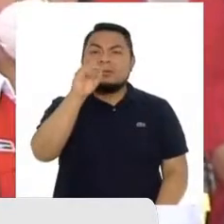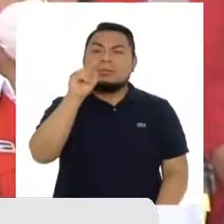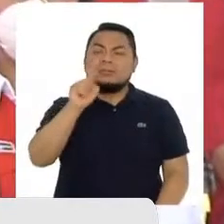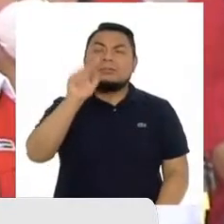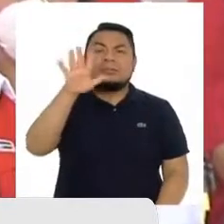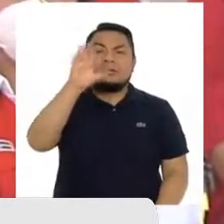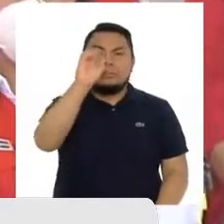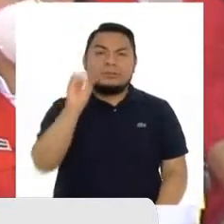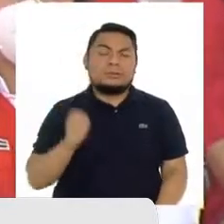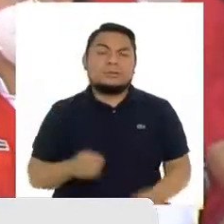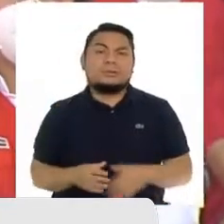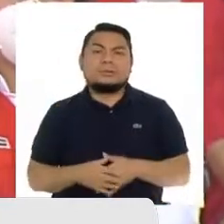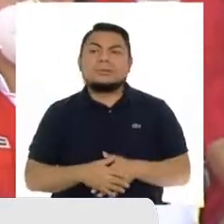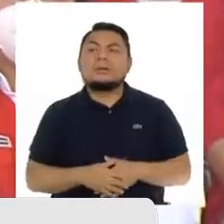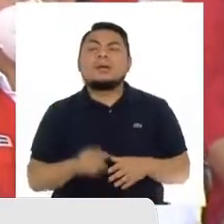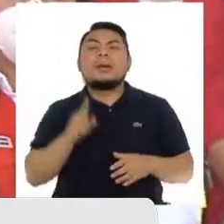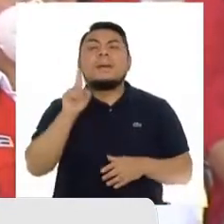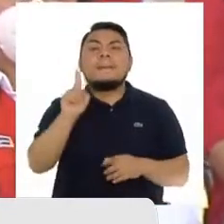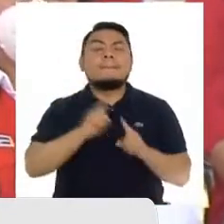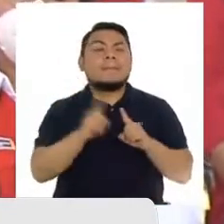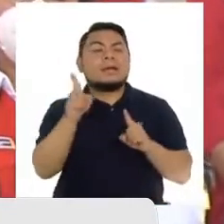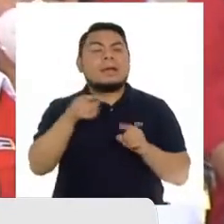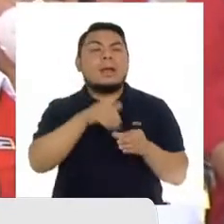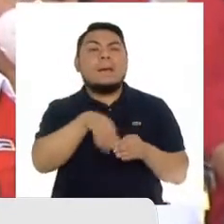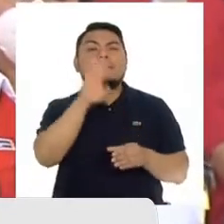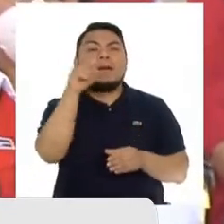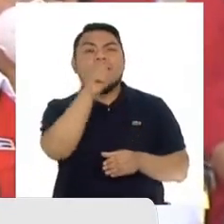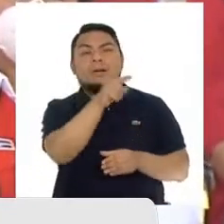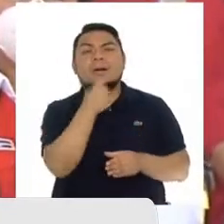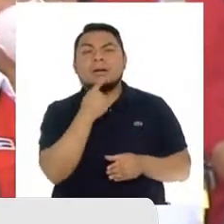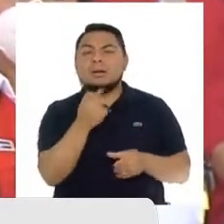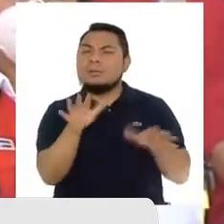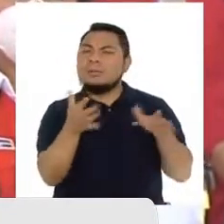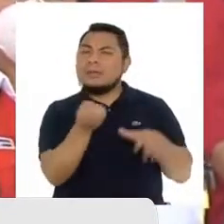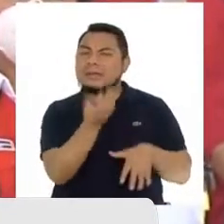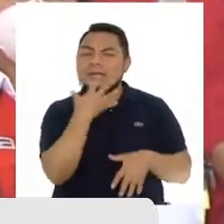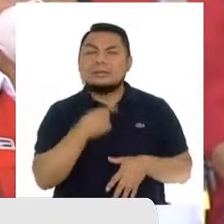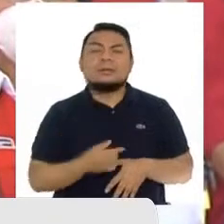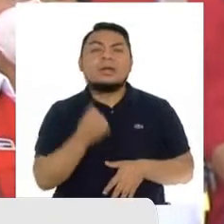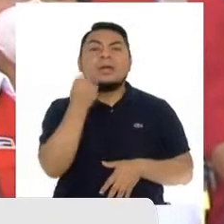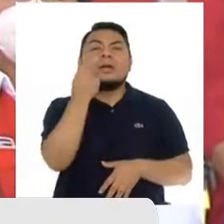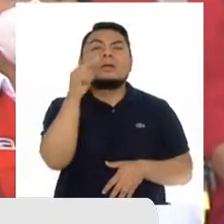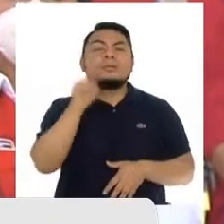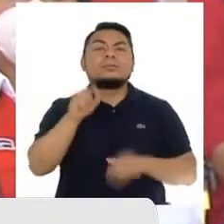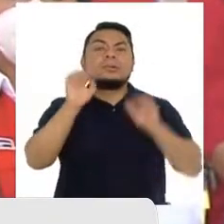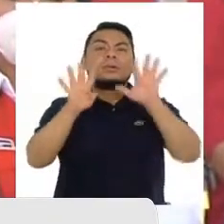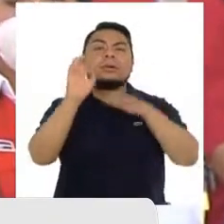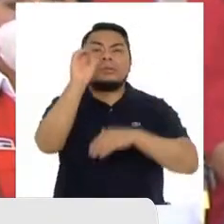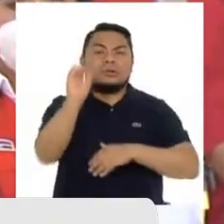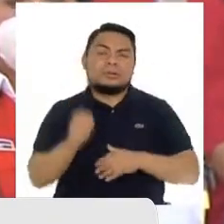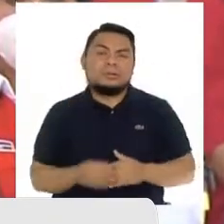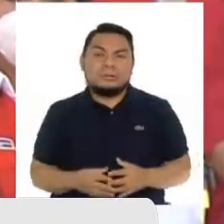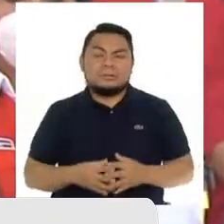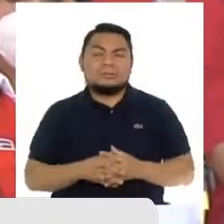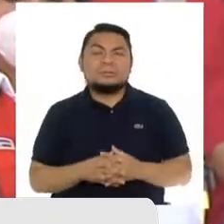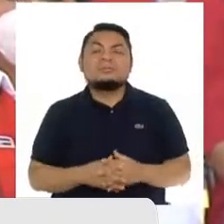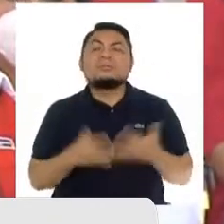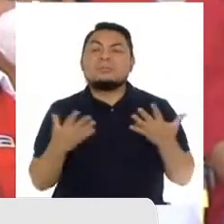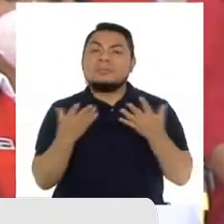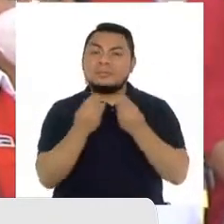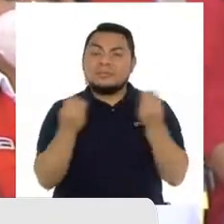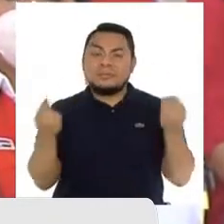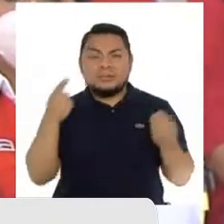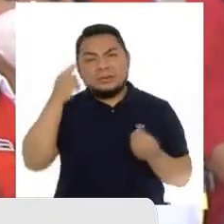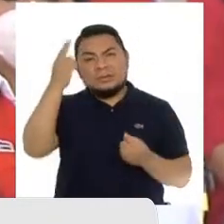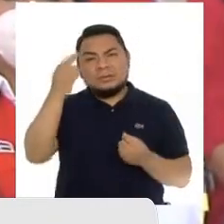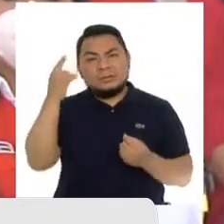por ciento pero el banco central de reservas estima que sería el 11.9 por ciento y muchos analistas